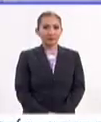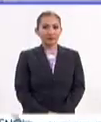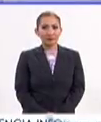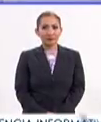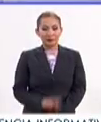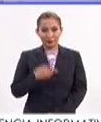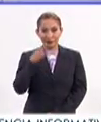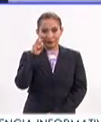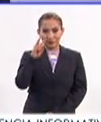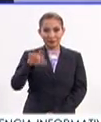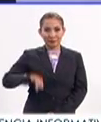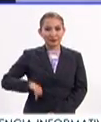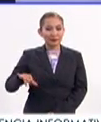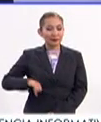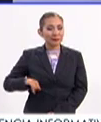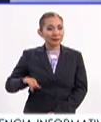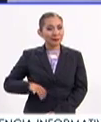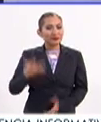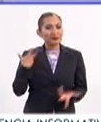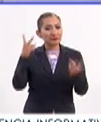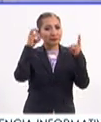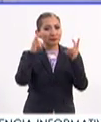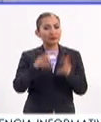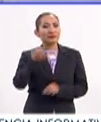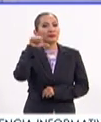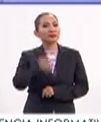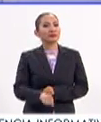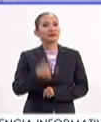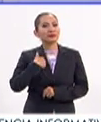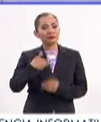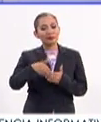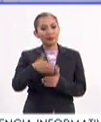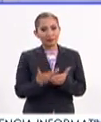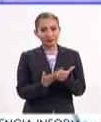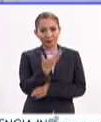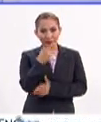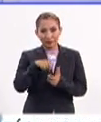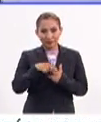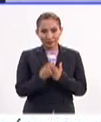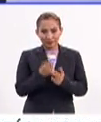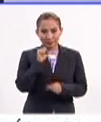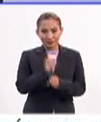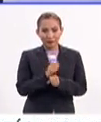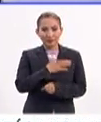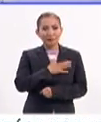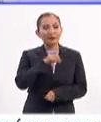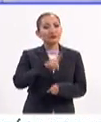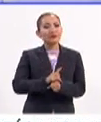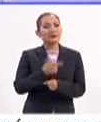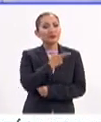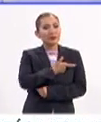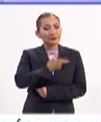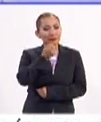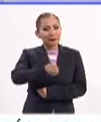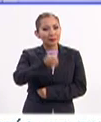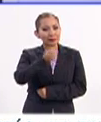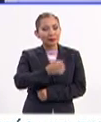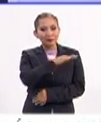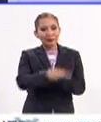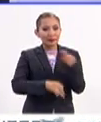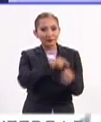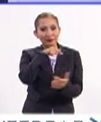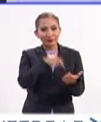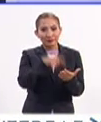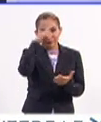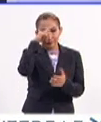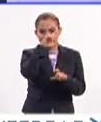Como ya pudieron ver, un interesantísimo programa el que nos espera esta mañana, iniciando semana. Muy buenos días, qué gusto saludarlos a lo largo y ancho